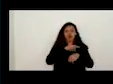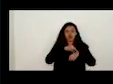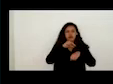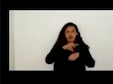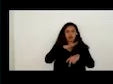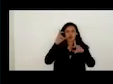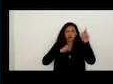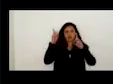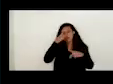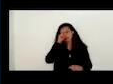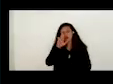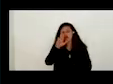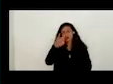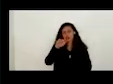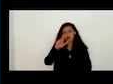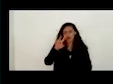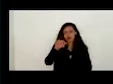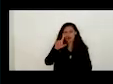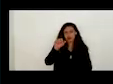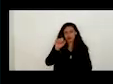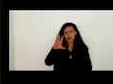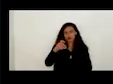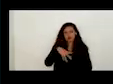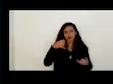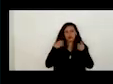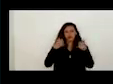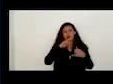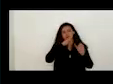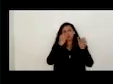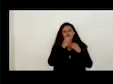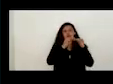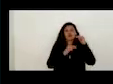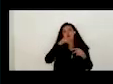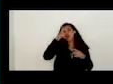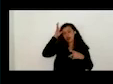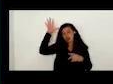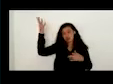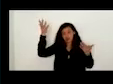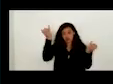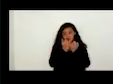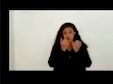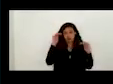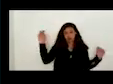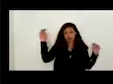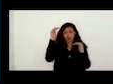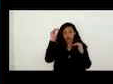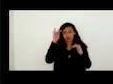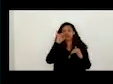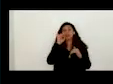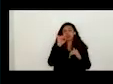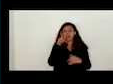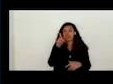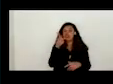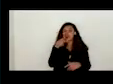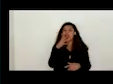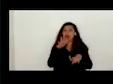de Regina Velasco. ¿Un adolescente debe de comer la misma cantidad que un adulto? Sí, y en ocasiones llegan a comer hasta